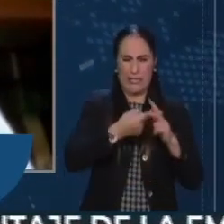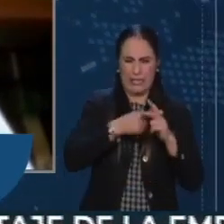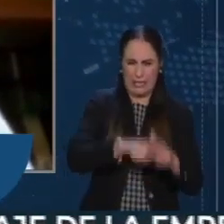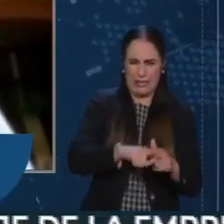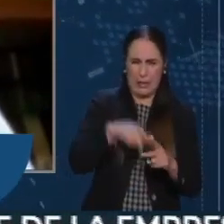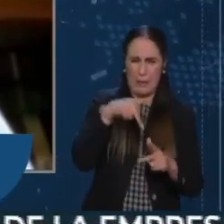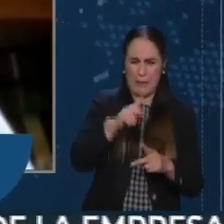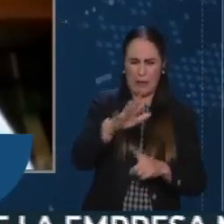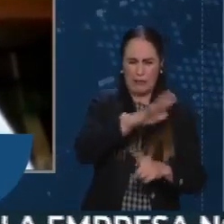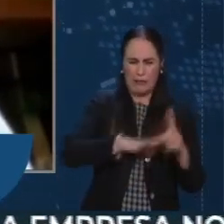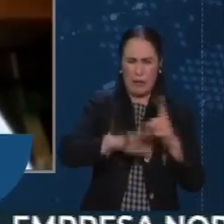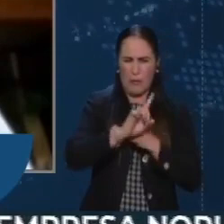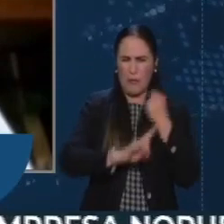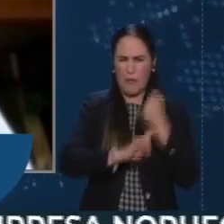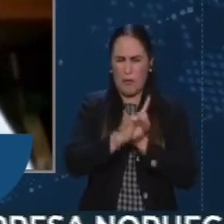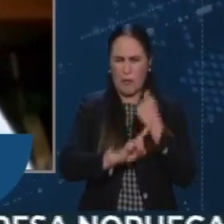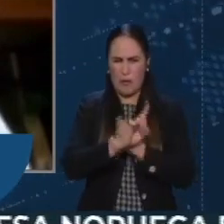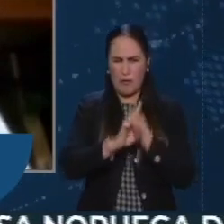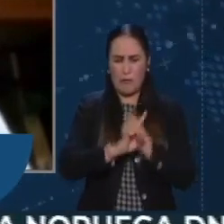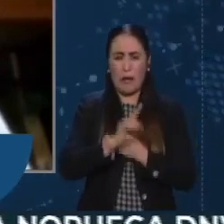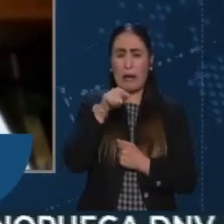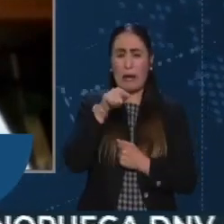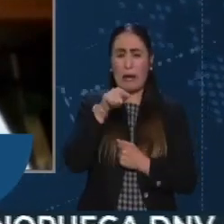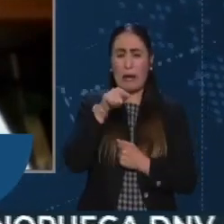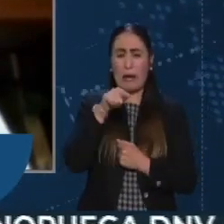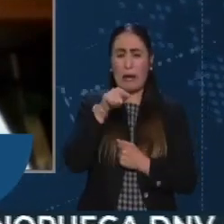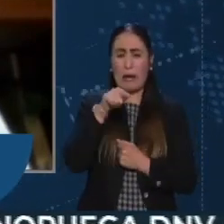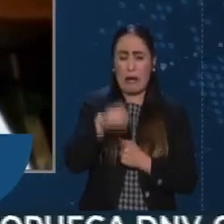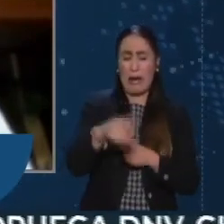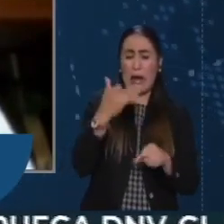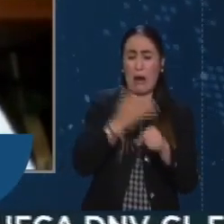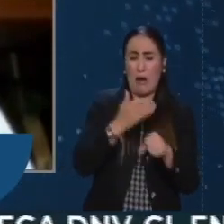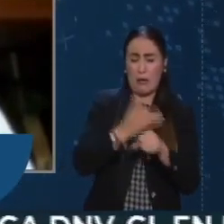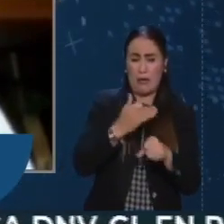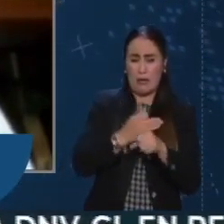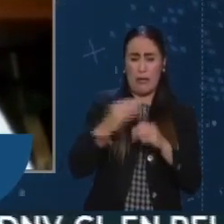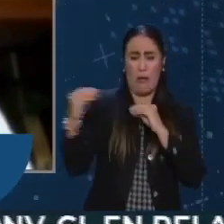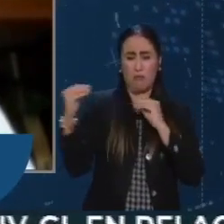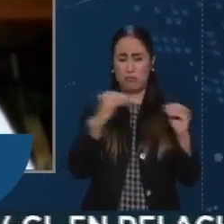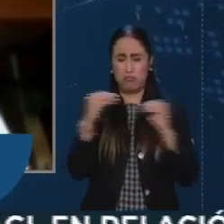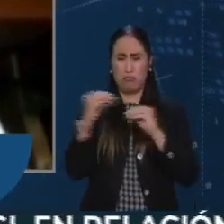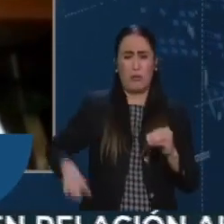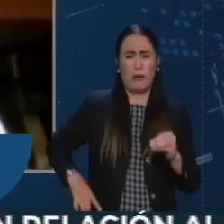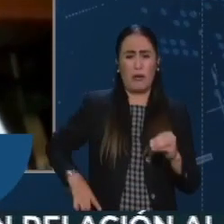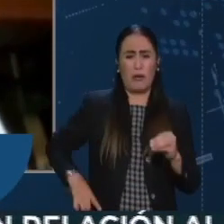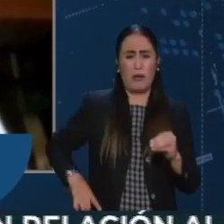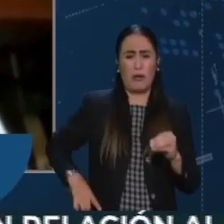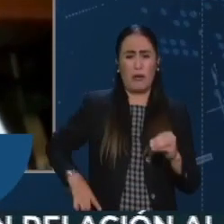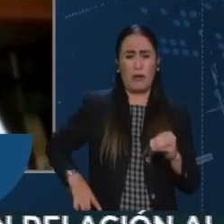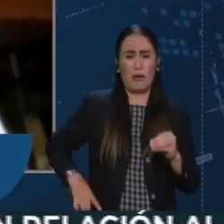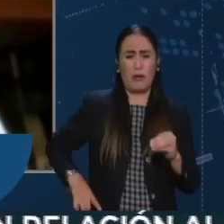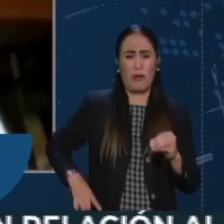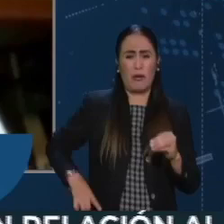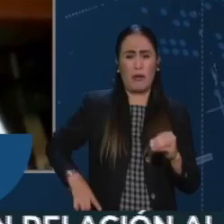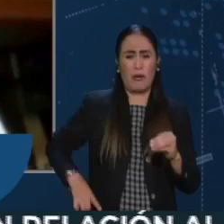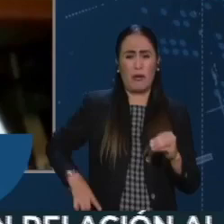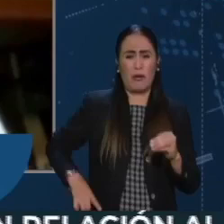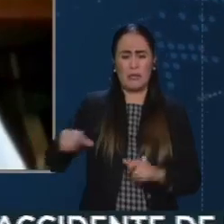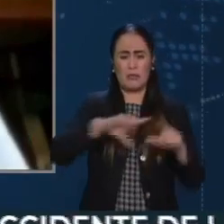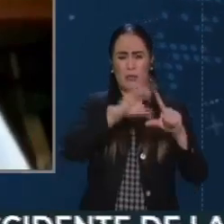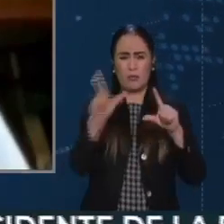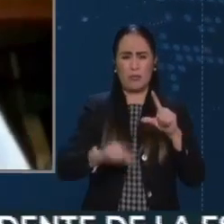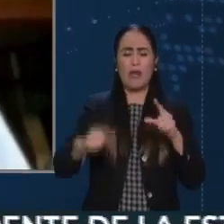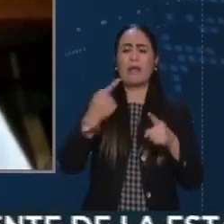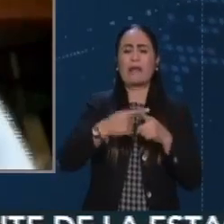alguien le conviene particularmente el conflicto, en este caso entre el gobernador de Jalisco y el presidente de la República, es